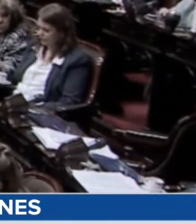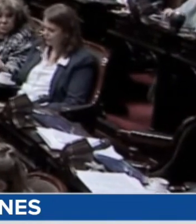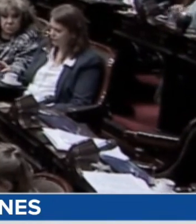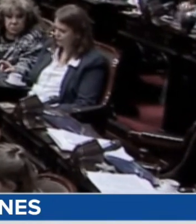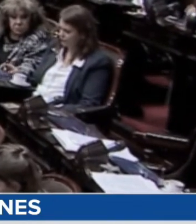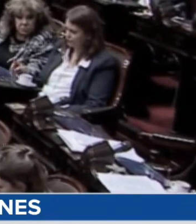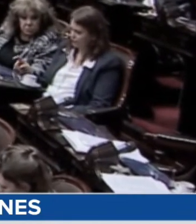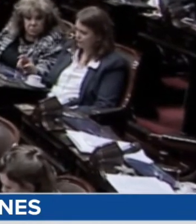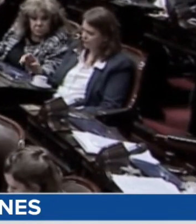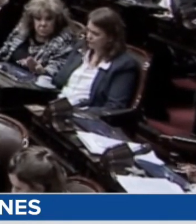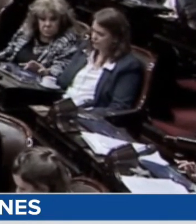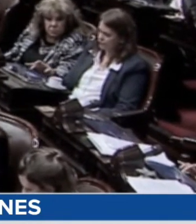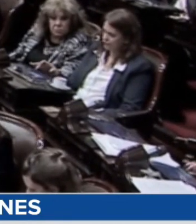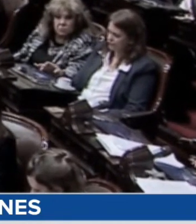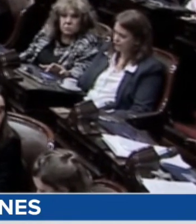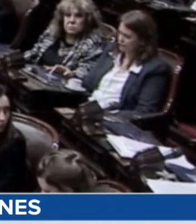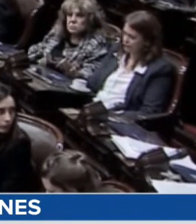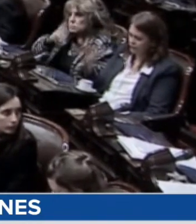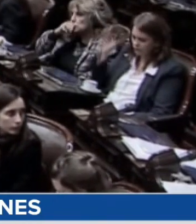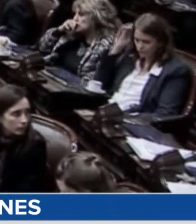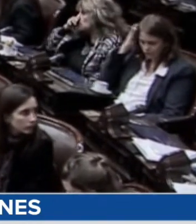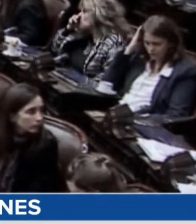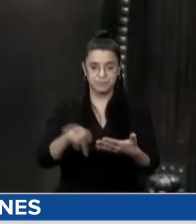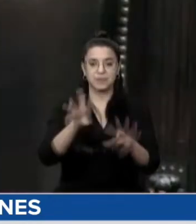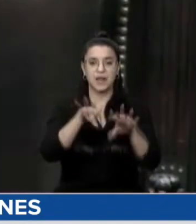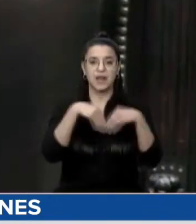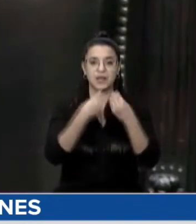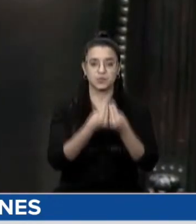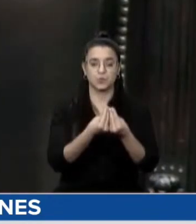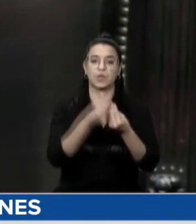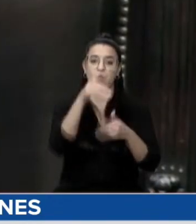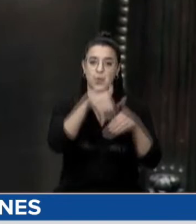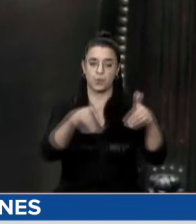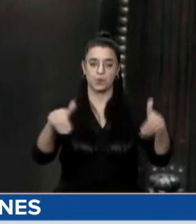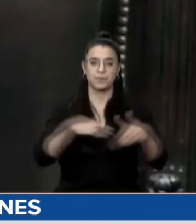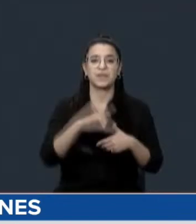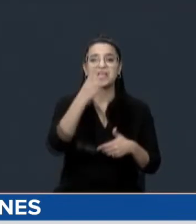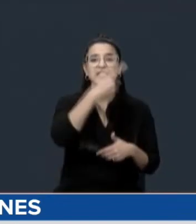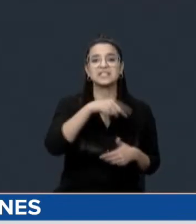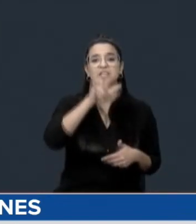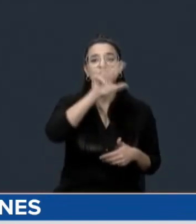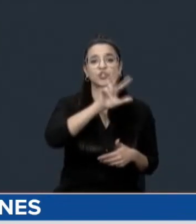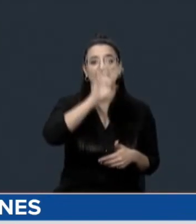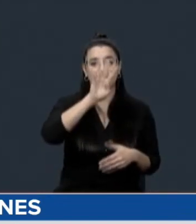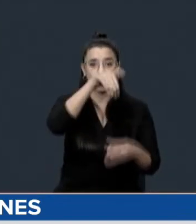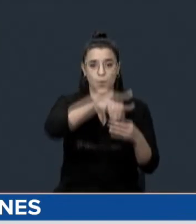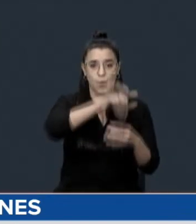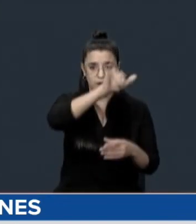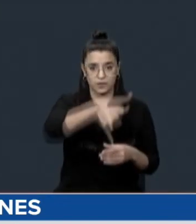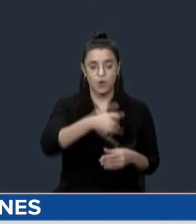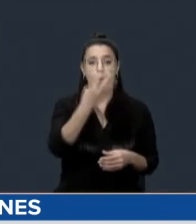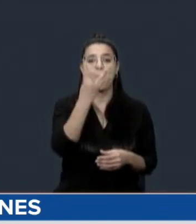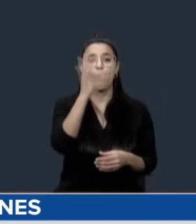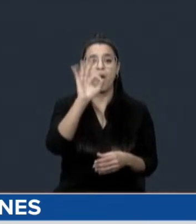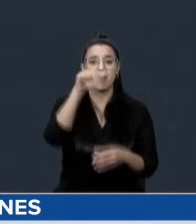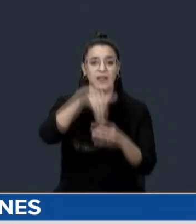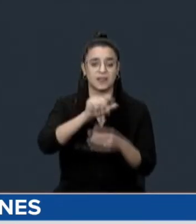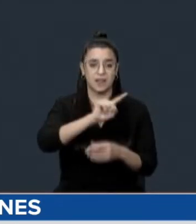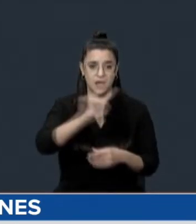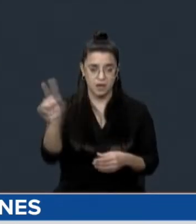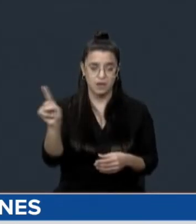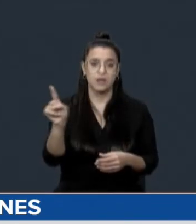Bueno, se cierra. Por secretaría se dará lectura del resultado de la votación. 134 afirmativos, 40